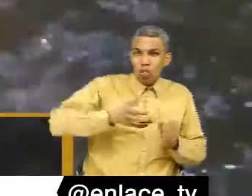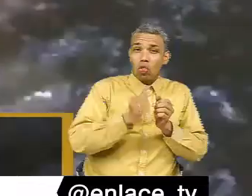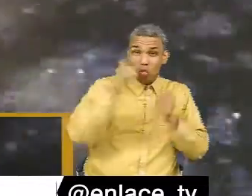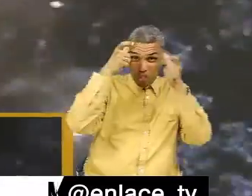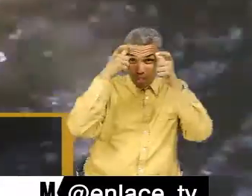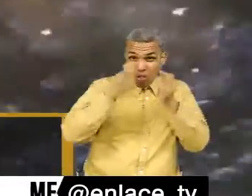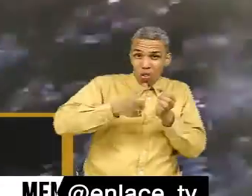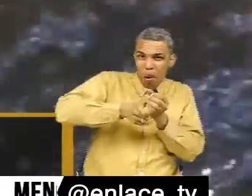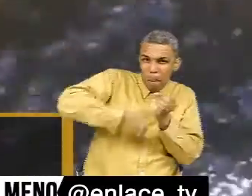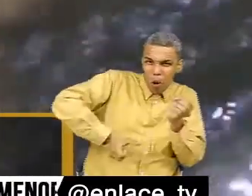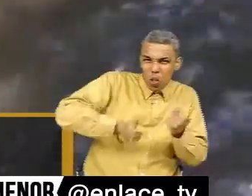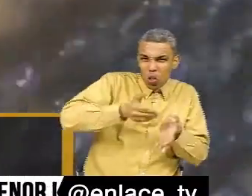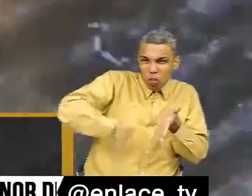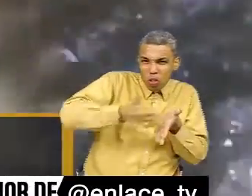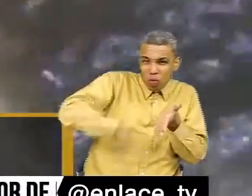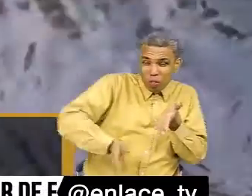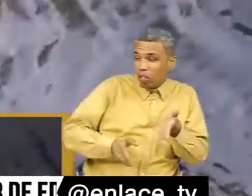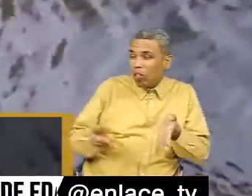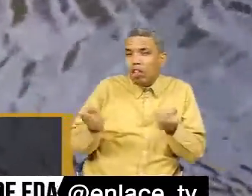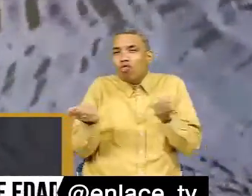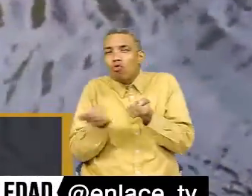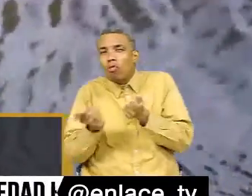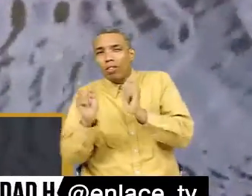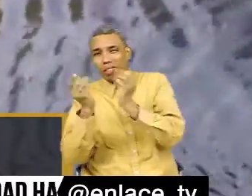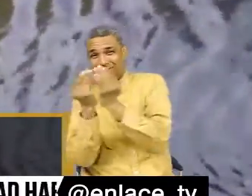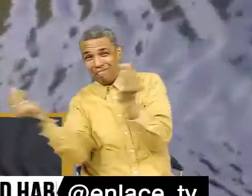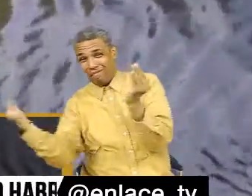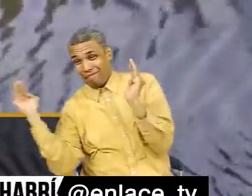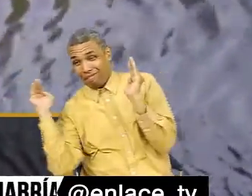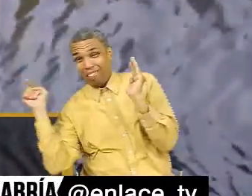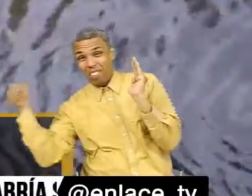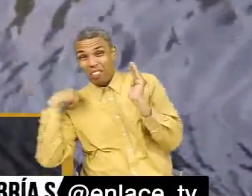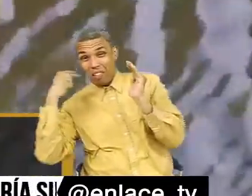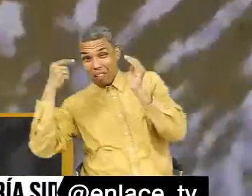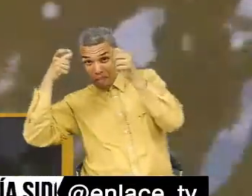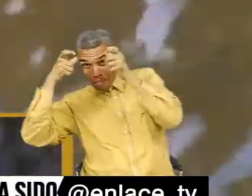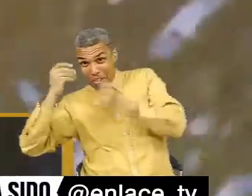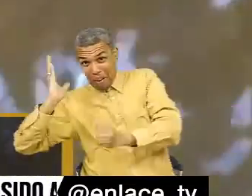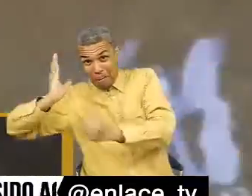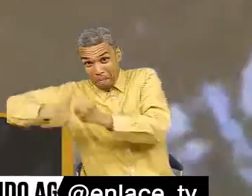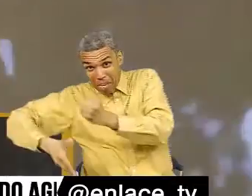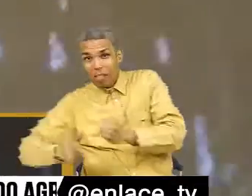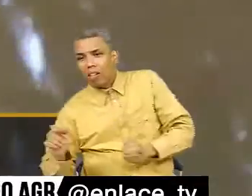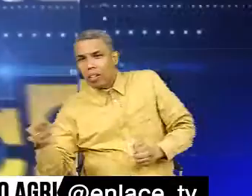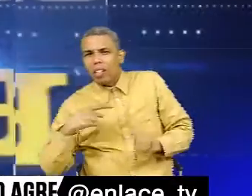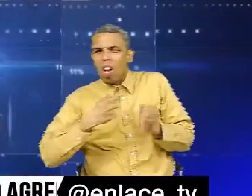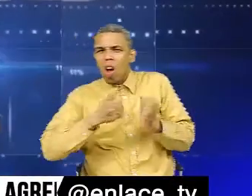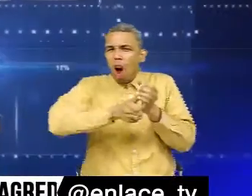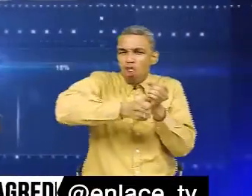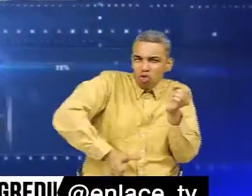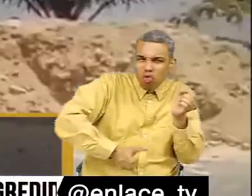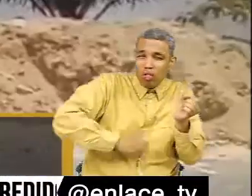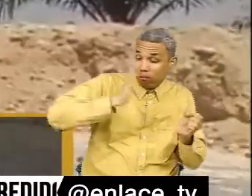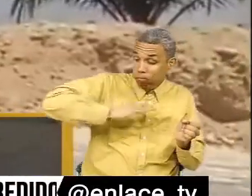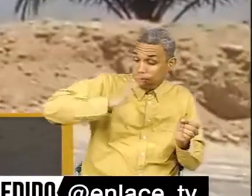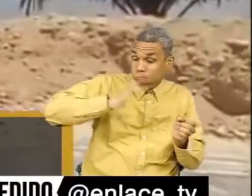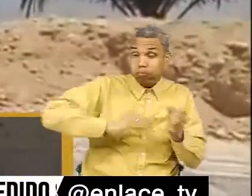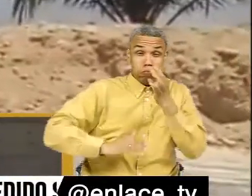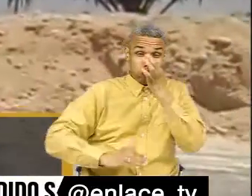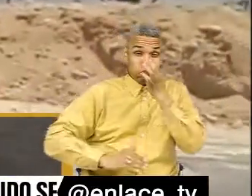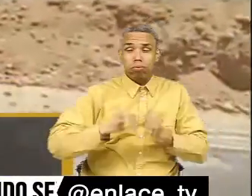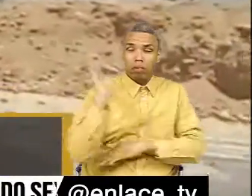que está ubicado en la zona. Asegura quien toma las imágenes que los olores por momentos en el día se torna insoportable.